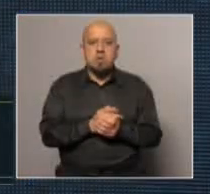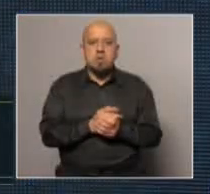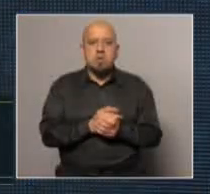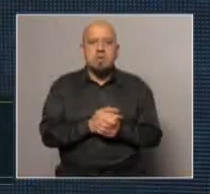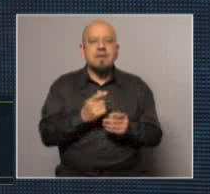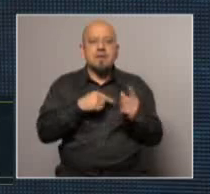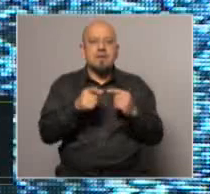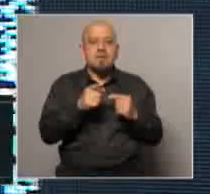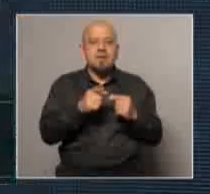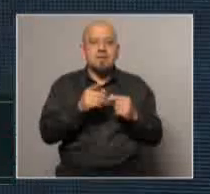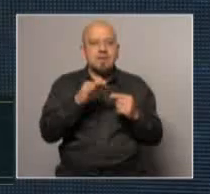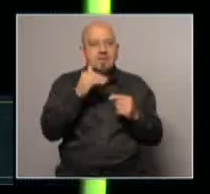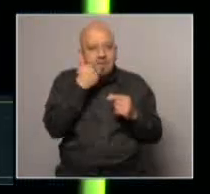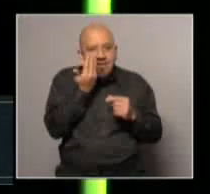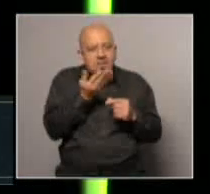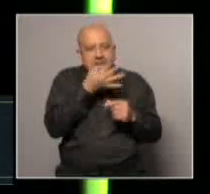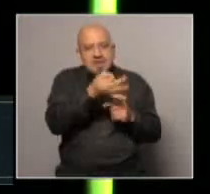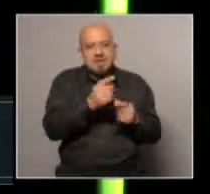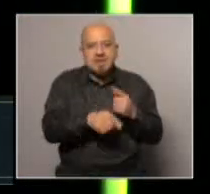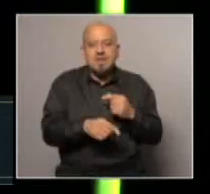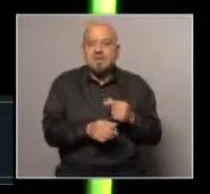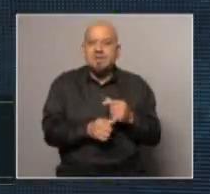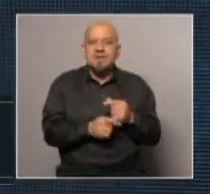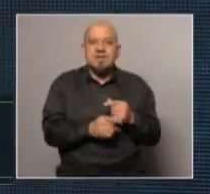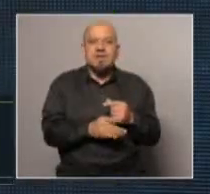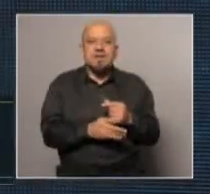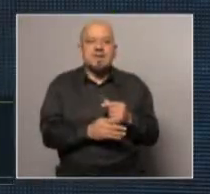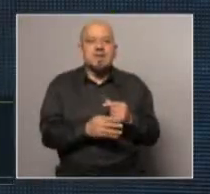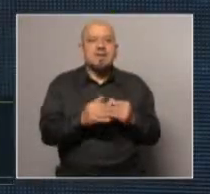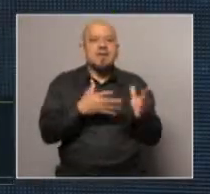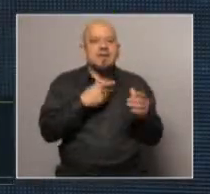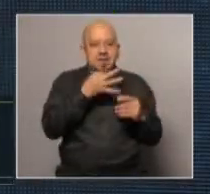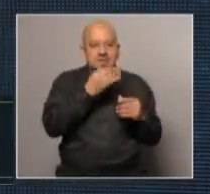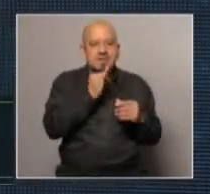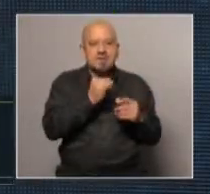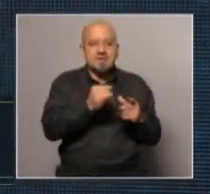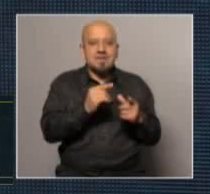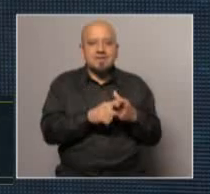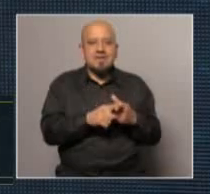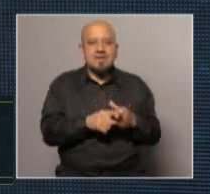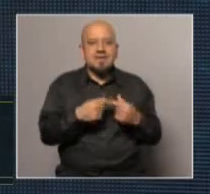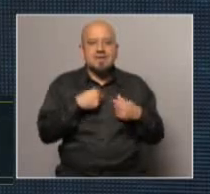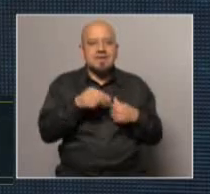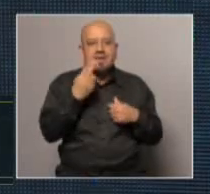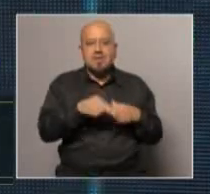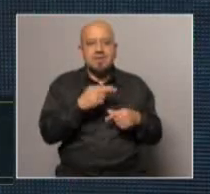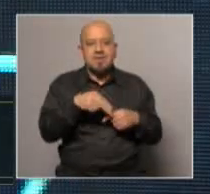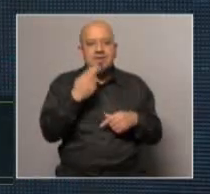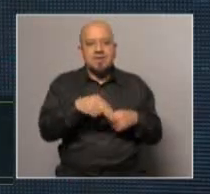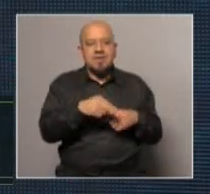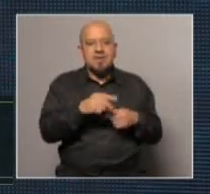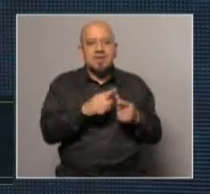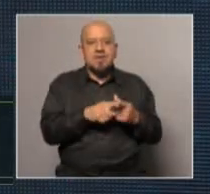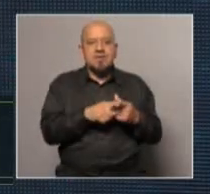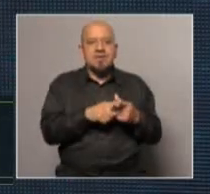vergüenza decirlo, nunca consumí. No, vergüenza es otra cosa. No, pero... porque está de moda decir que sí, yo consumí marihuana. Nunca consumí. No. Lo más fuerte